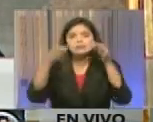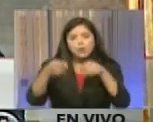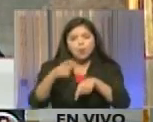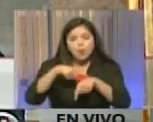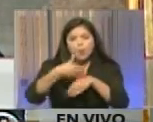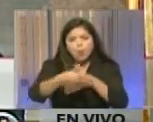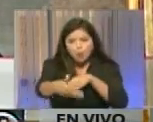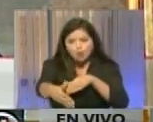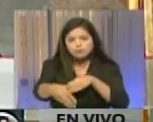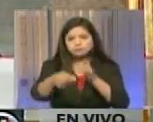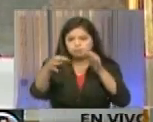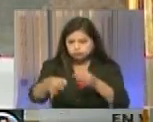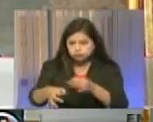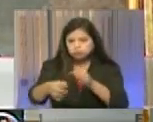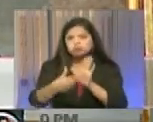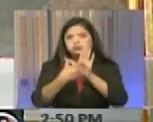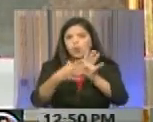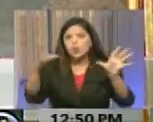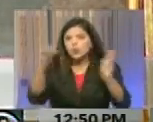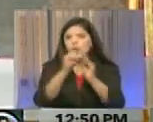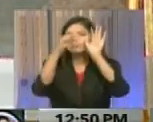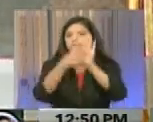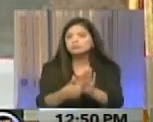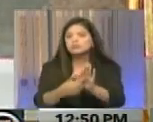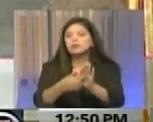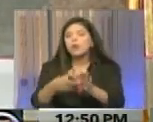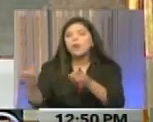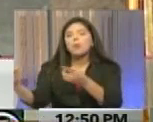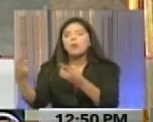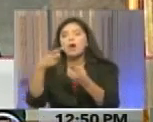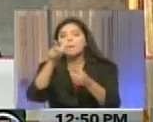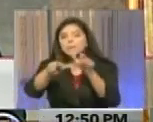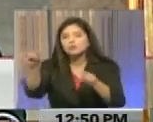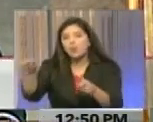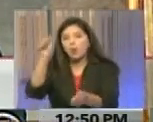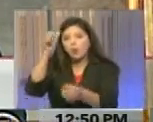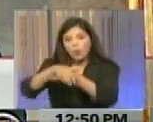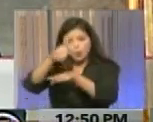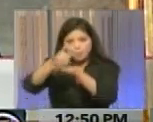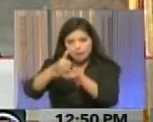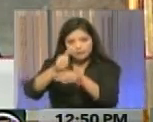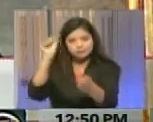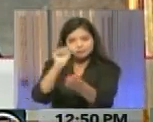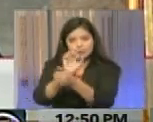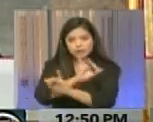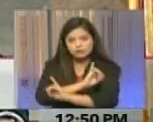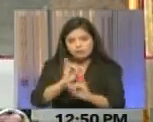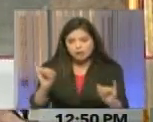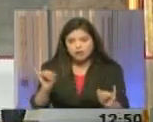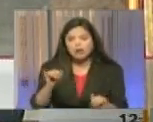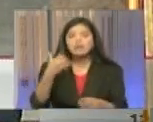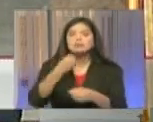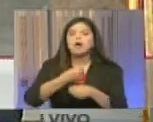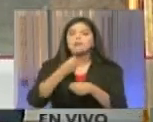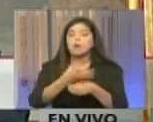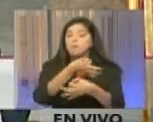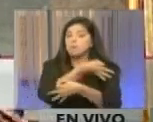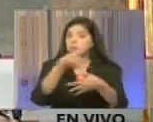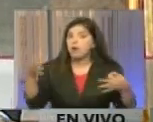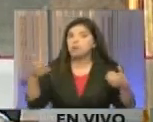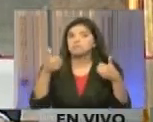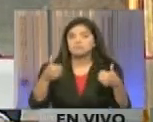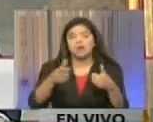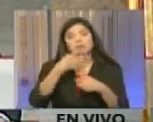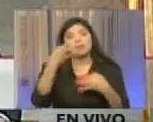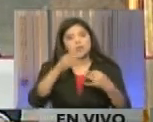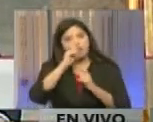horas tendremos más responsables de este caso en los trabajos que están haciendo en forma excelente. Quiero